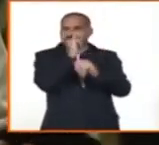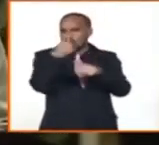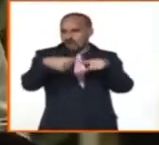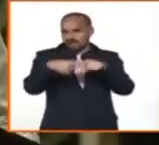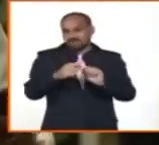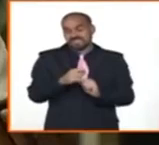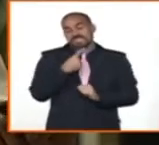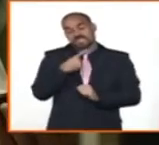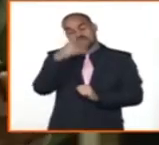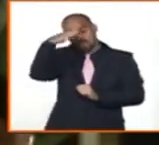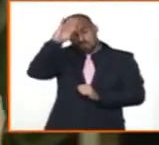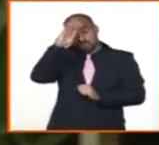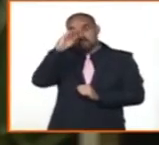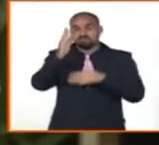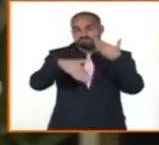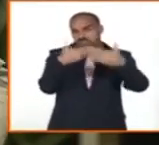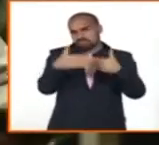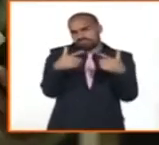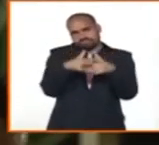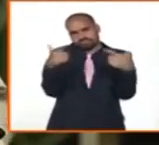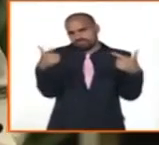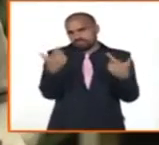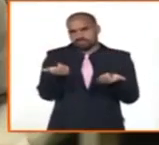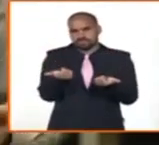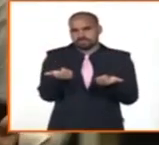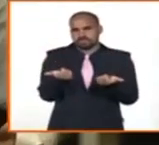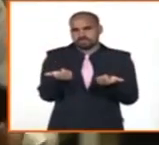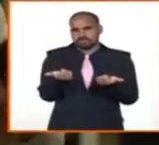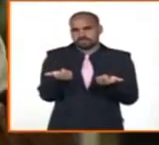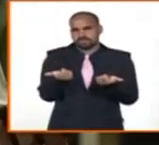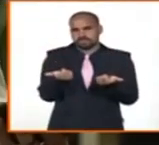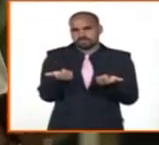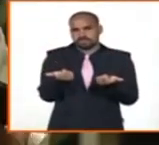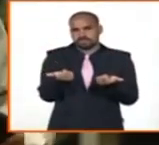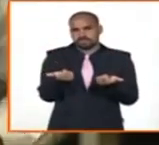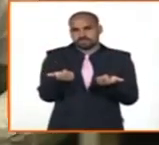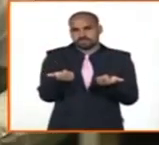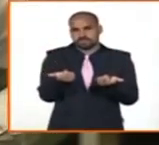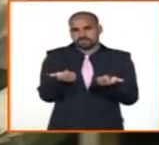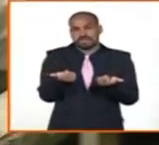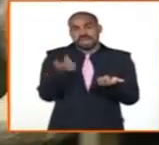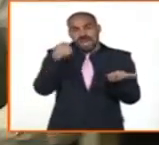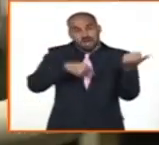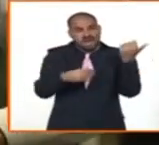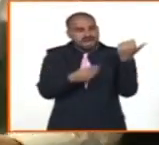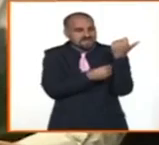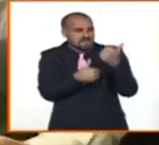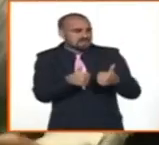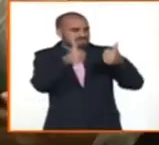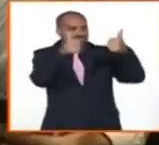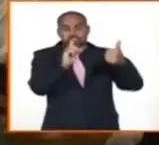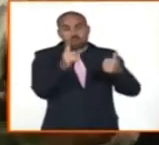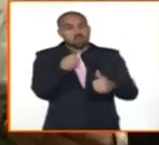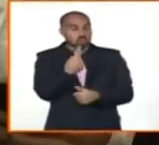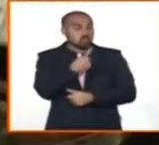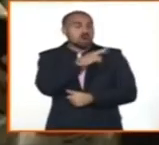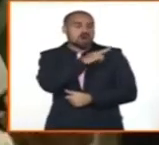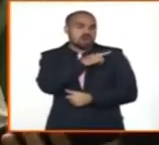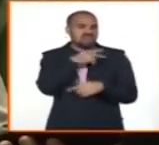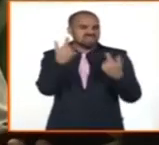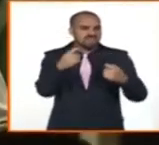problemas en un contexto donde además hay que hacerse cargo de los otros procesos, que no estamos en momento de fortaleza, y eso es nuestra tarea, nuestra responsabilidad, fortalecer lo